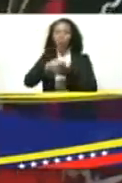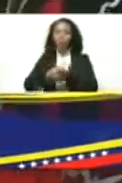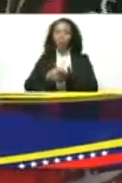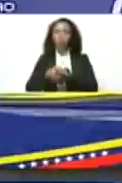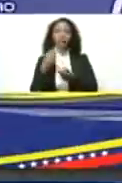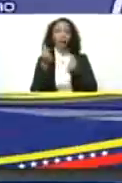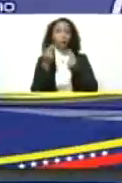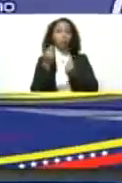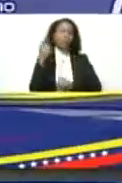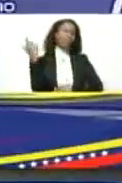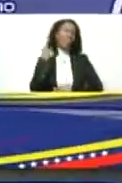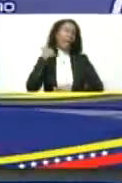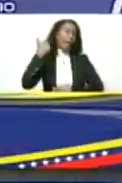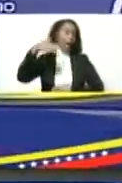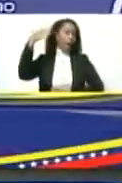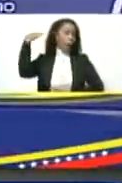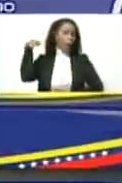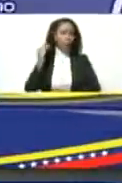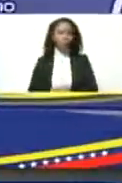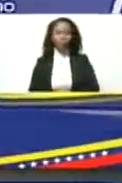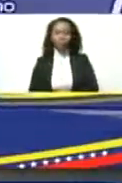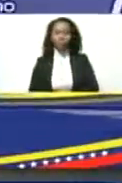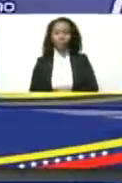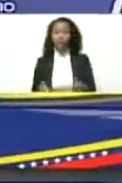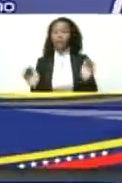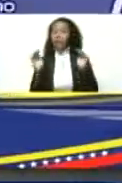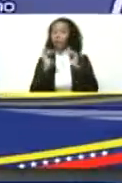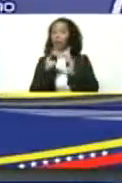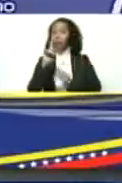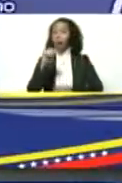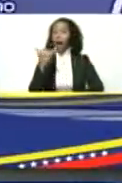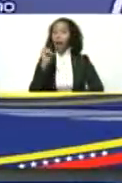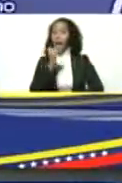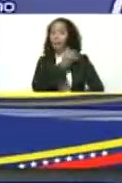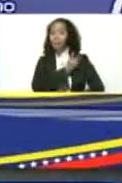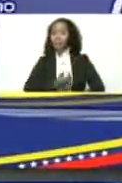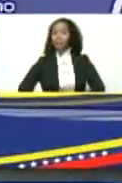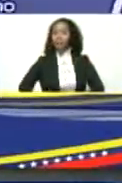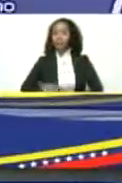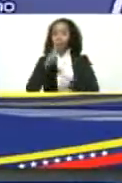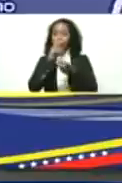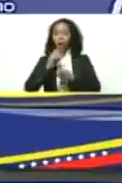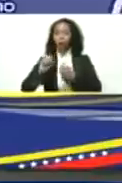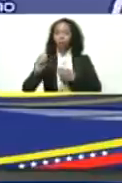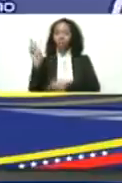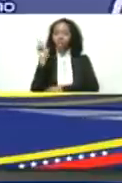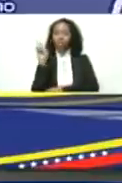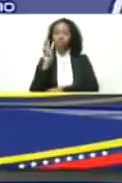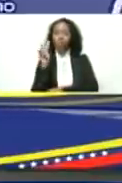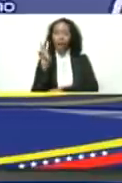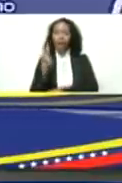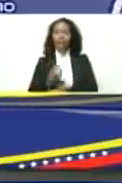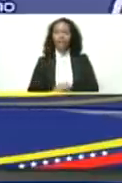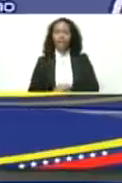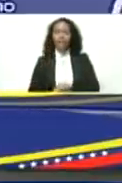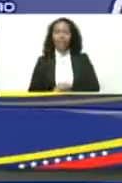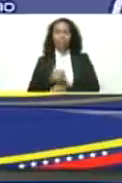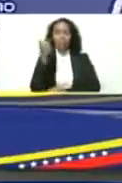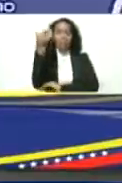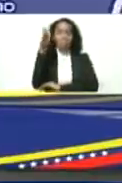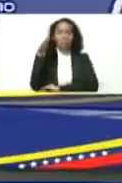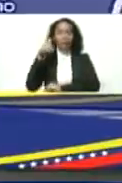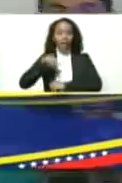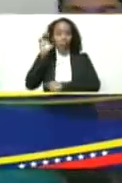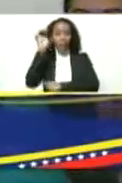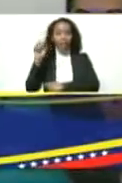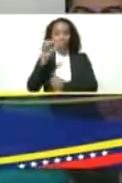antiguo. Y igual está el presidente del Banco de Venezuela, el banco más grande del país, y